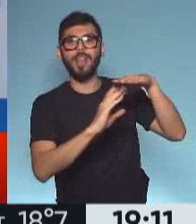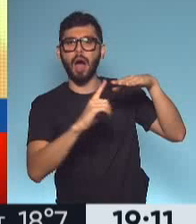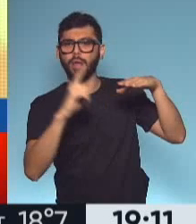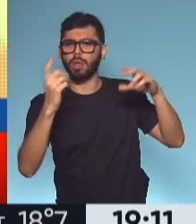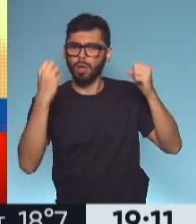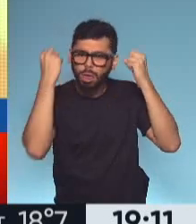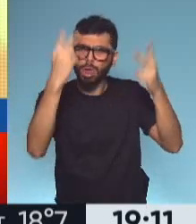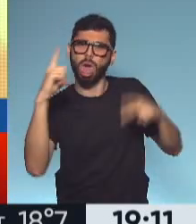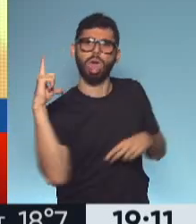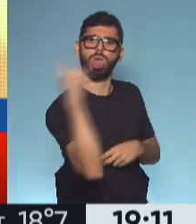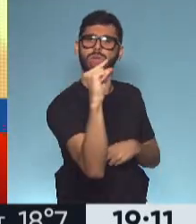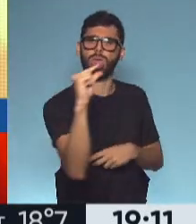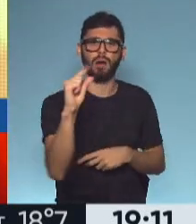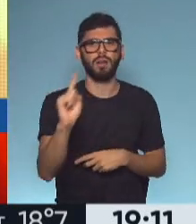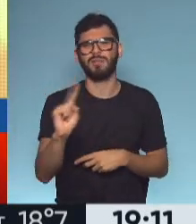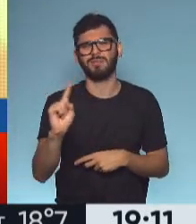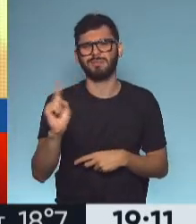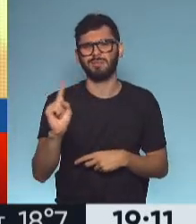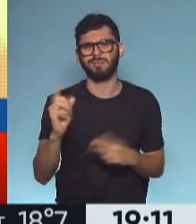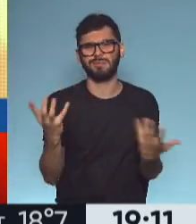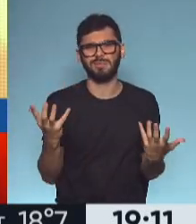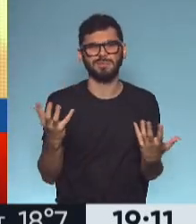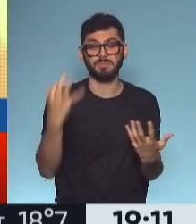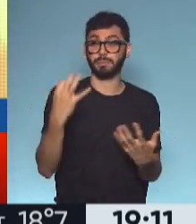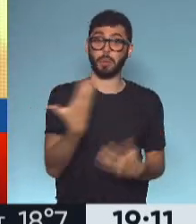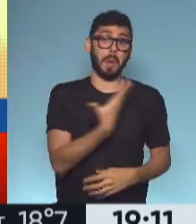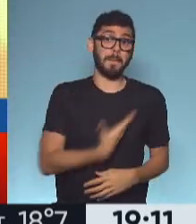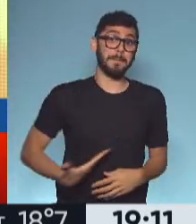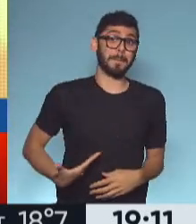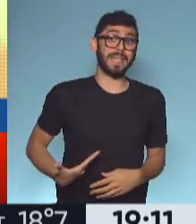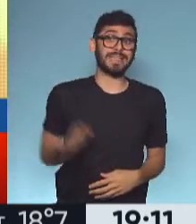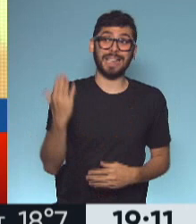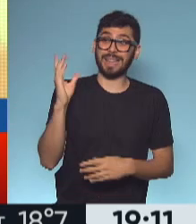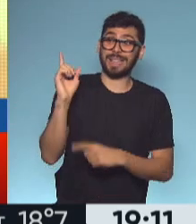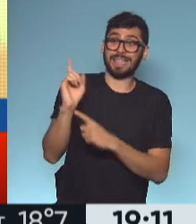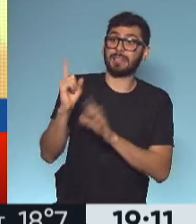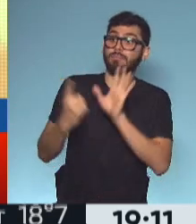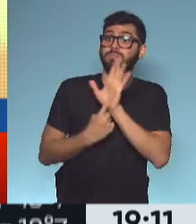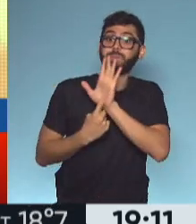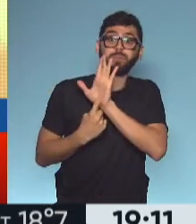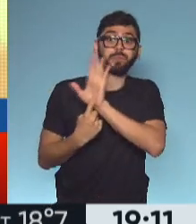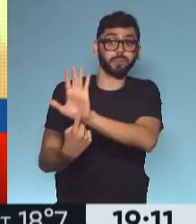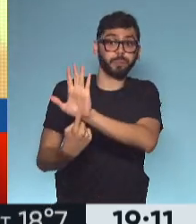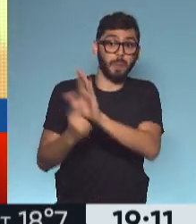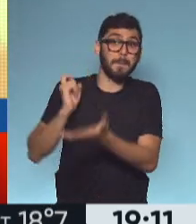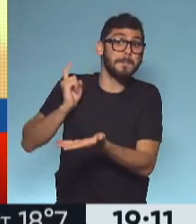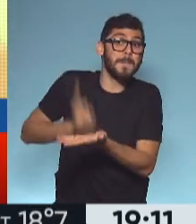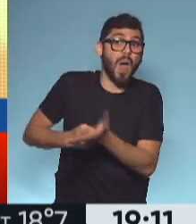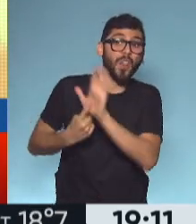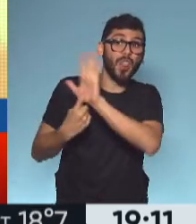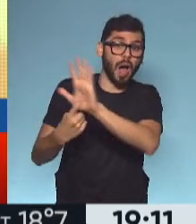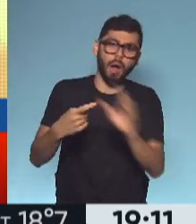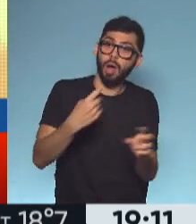distintos distritos, que no se menoscabe la autoridad, en este caso la autoridad presidencial, que es quien las toma esas medidas. ¿Empezamos a